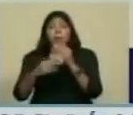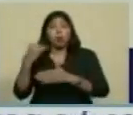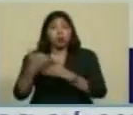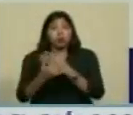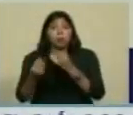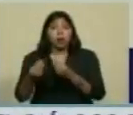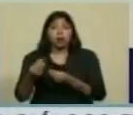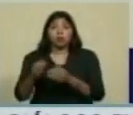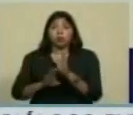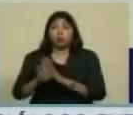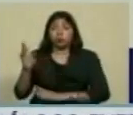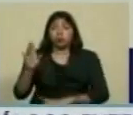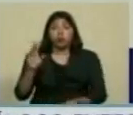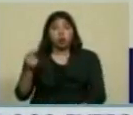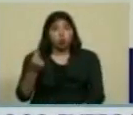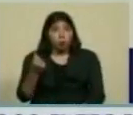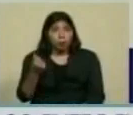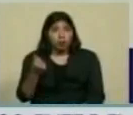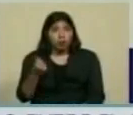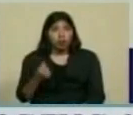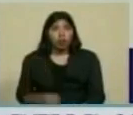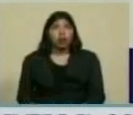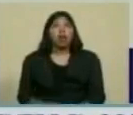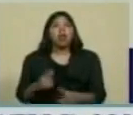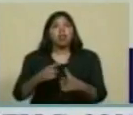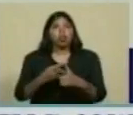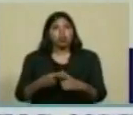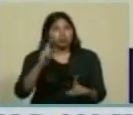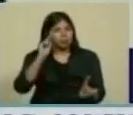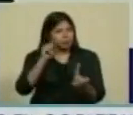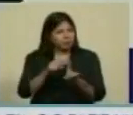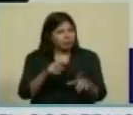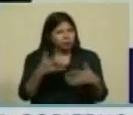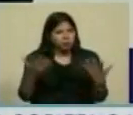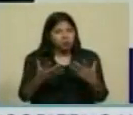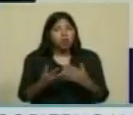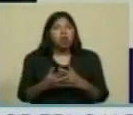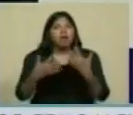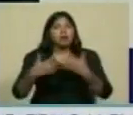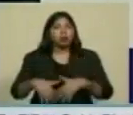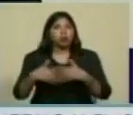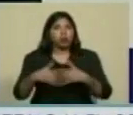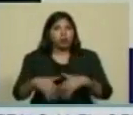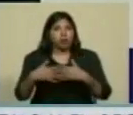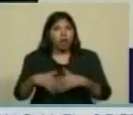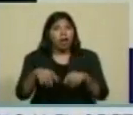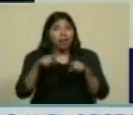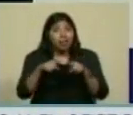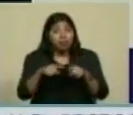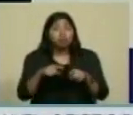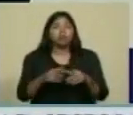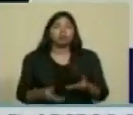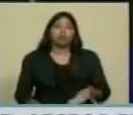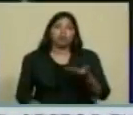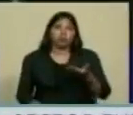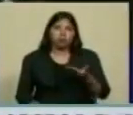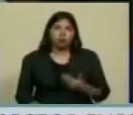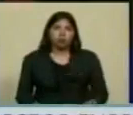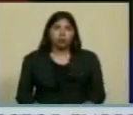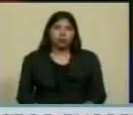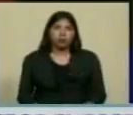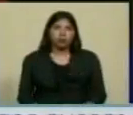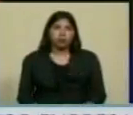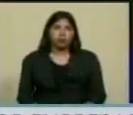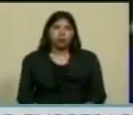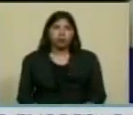esta oportunidad la feria se concentra en el sector industrial, en el sector de relacionado y